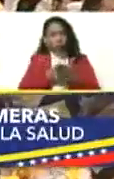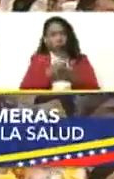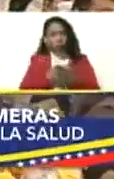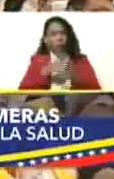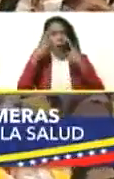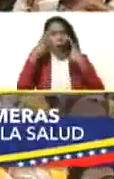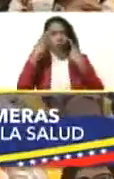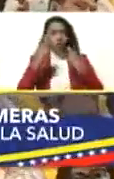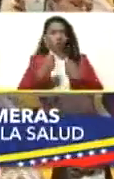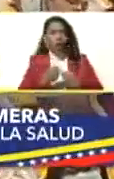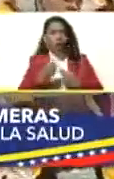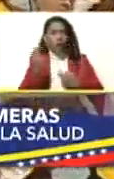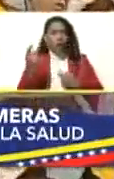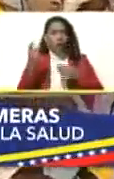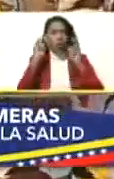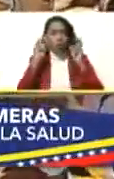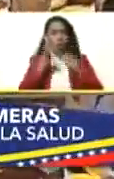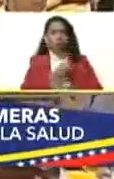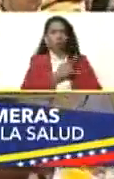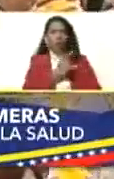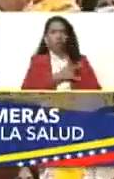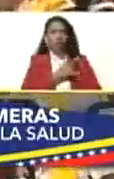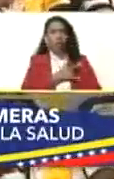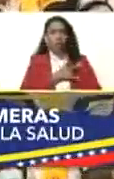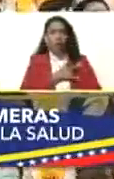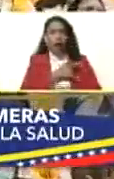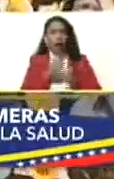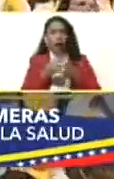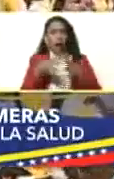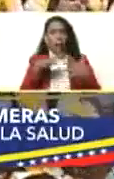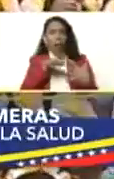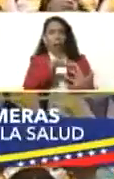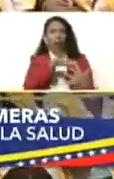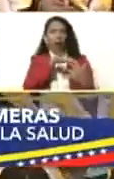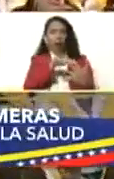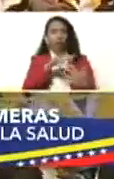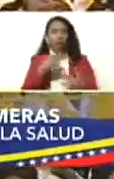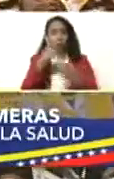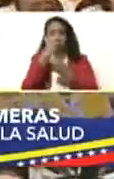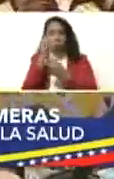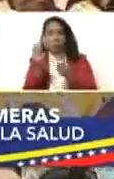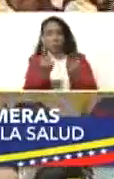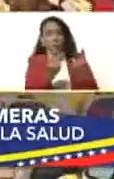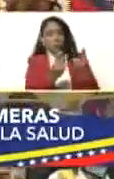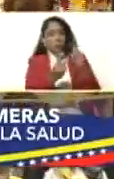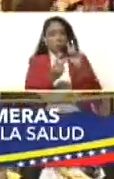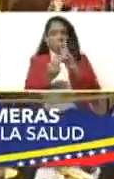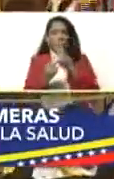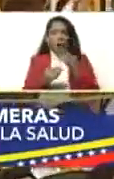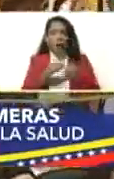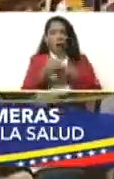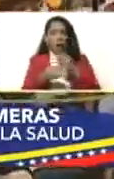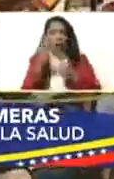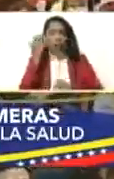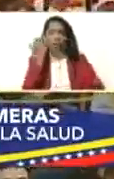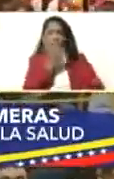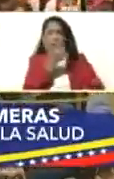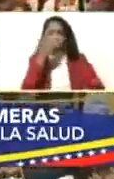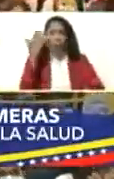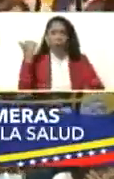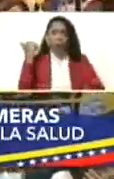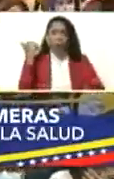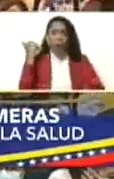los caminos de la cátedra universitaria y los campos de batalla, nos invita a recorrer el glorioso acervo de nuestro pasado como fuente